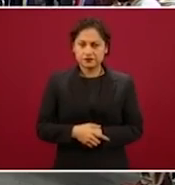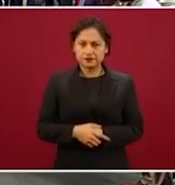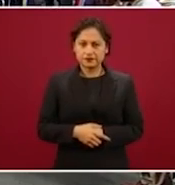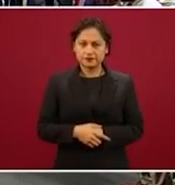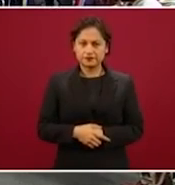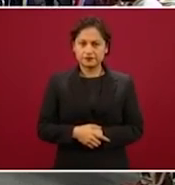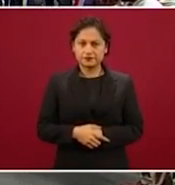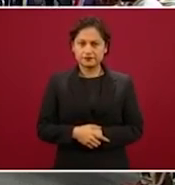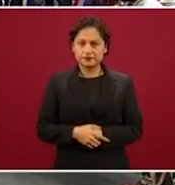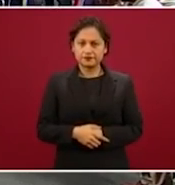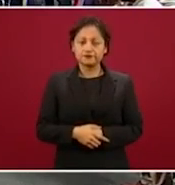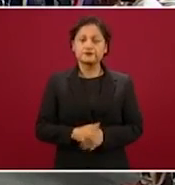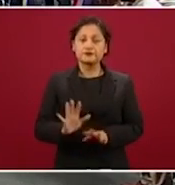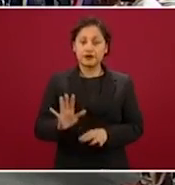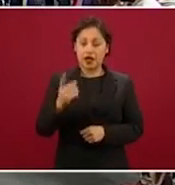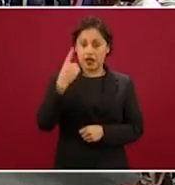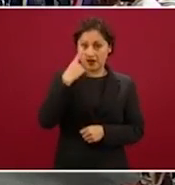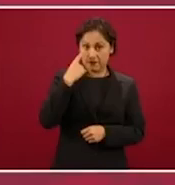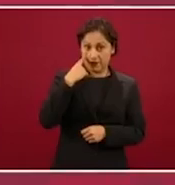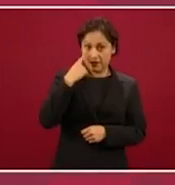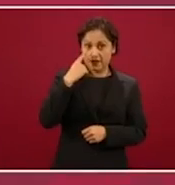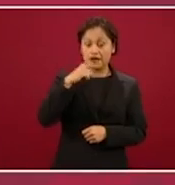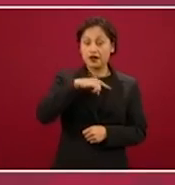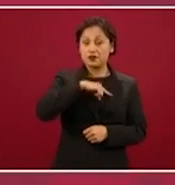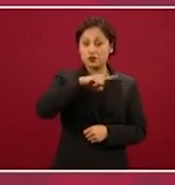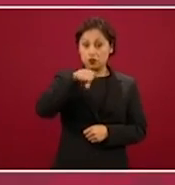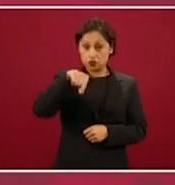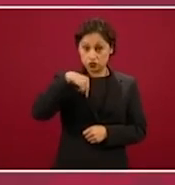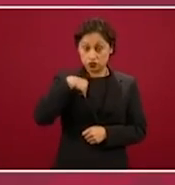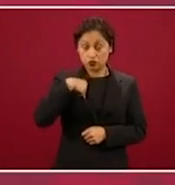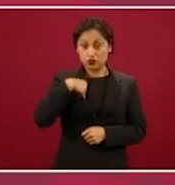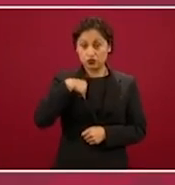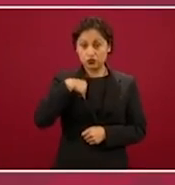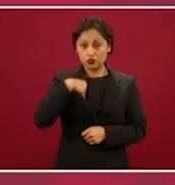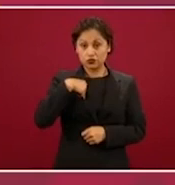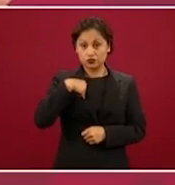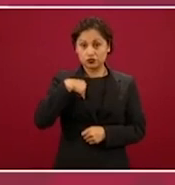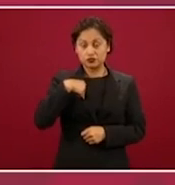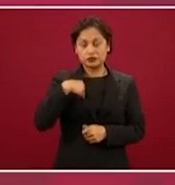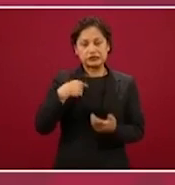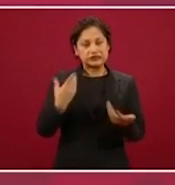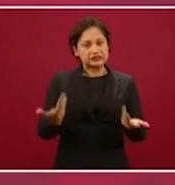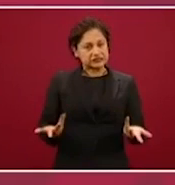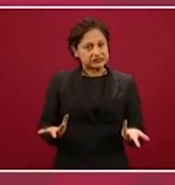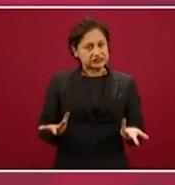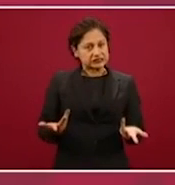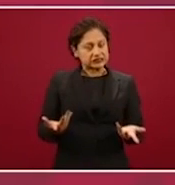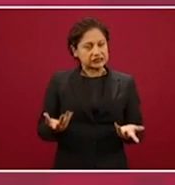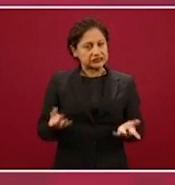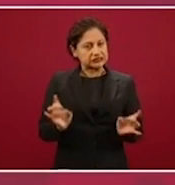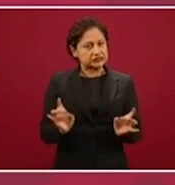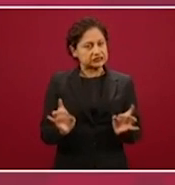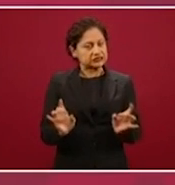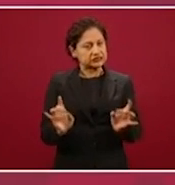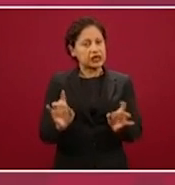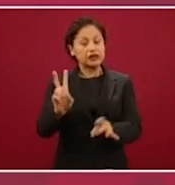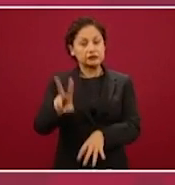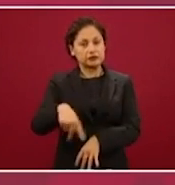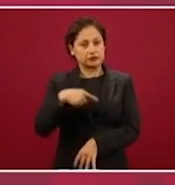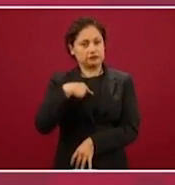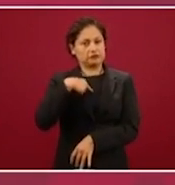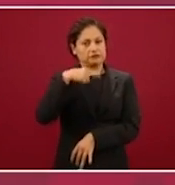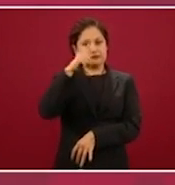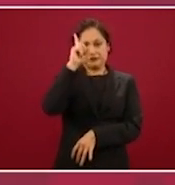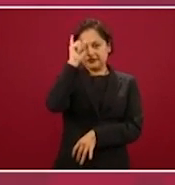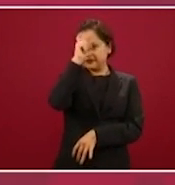Es que nosotros, la verdad, no podemos, es una situación bastante difícil para nosotros, porque